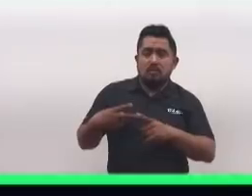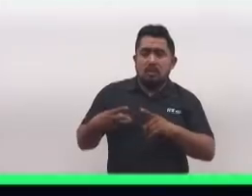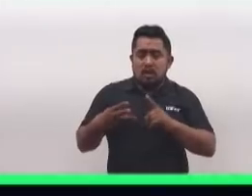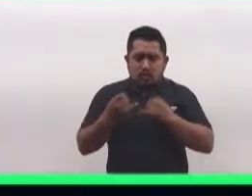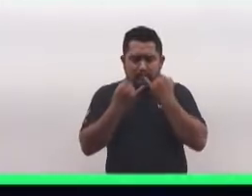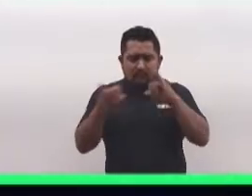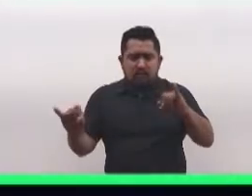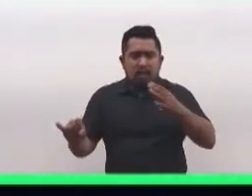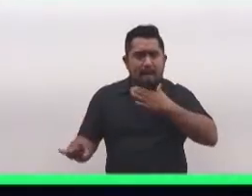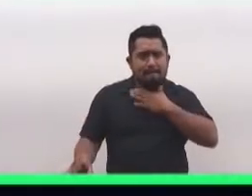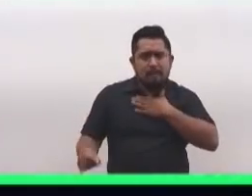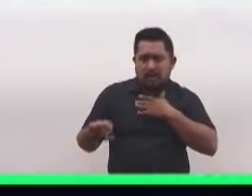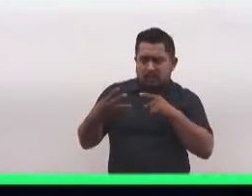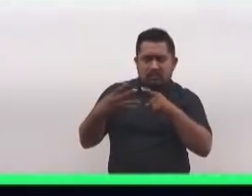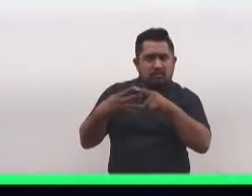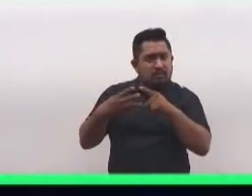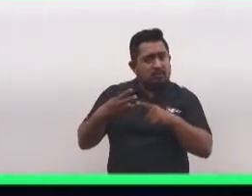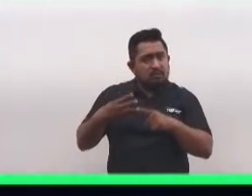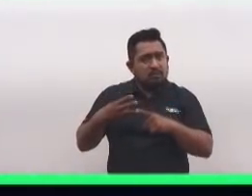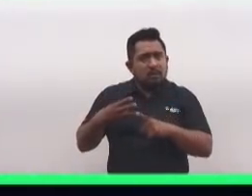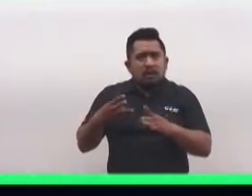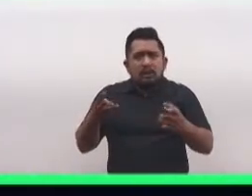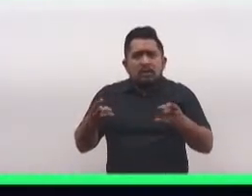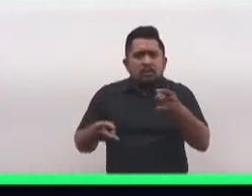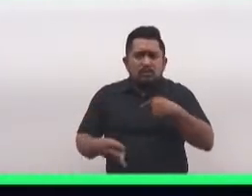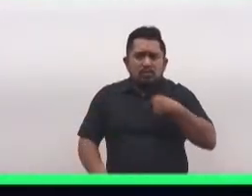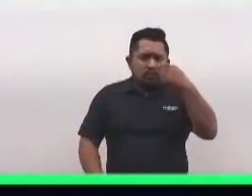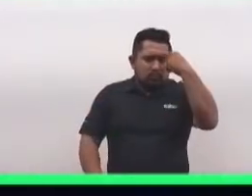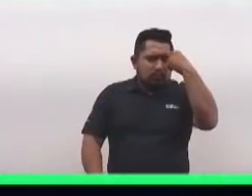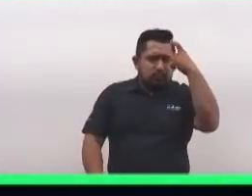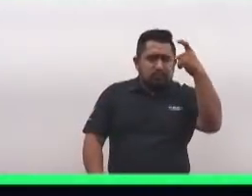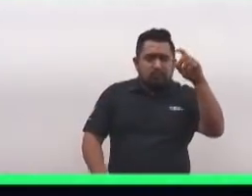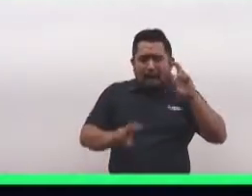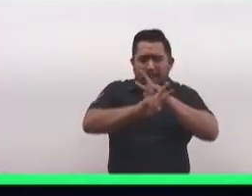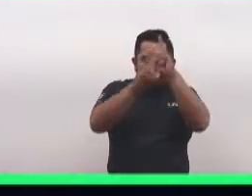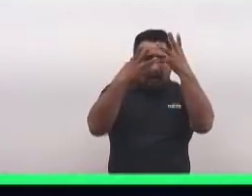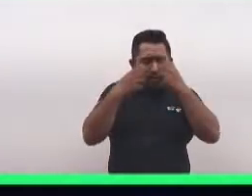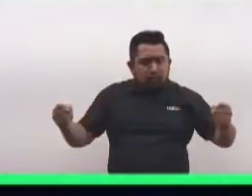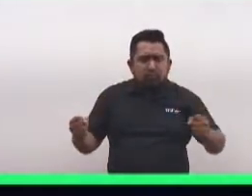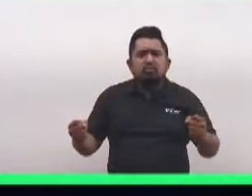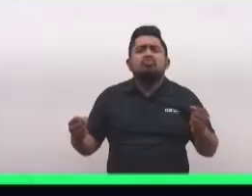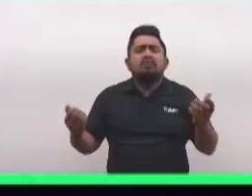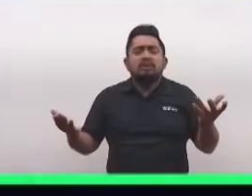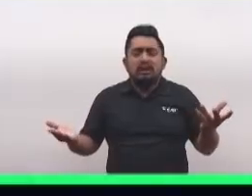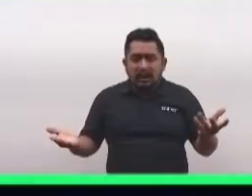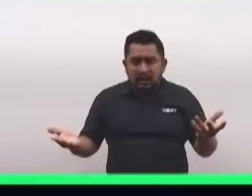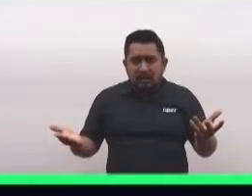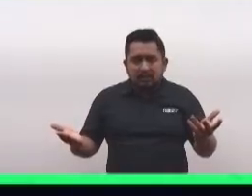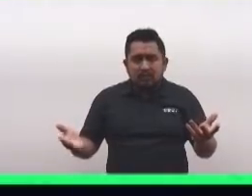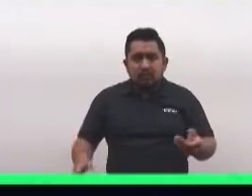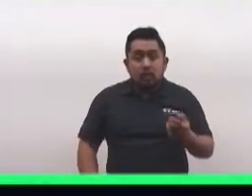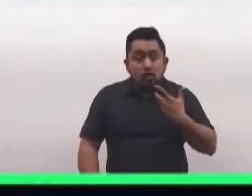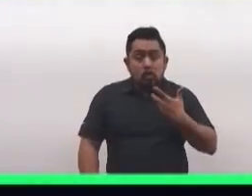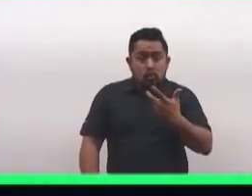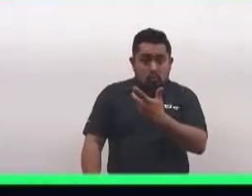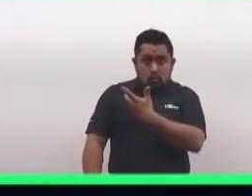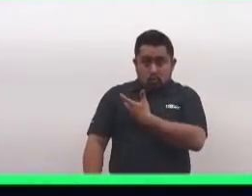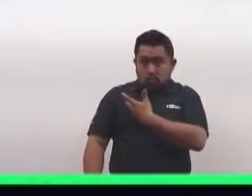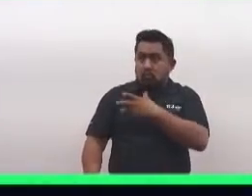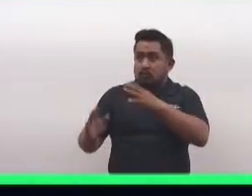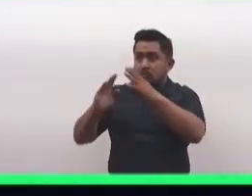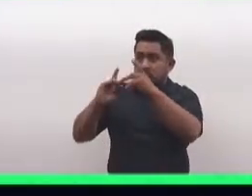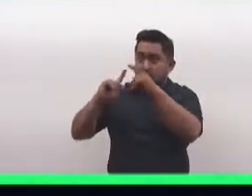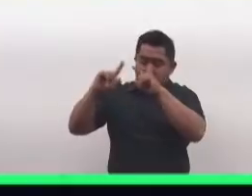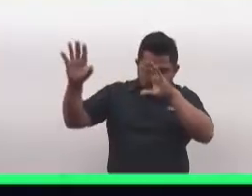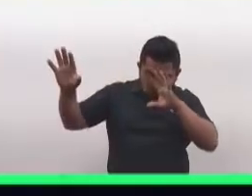independencia que te está robando su bendición cuando los hijos de dios venimos al conocimiento de